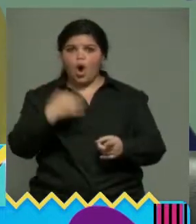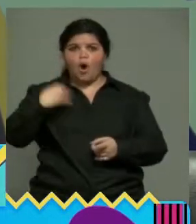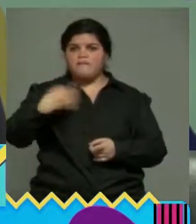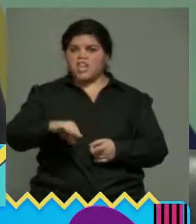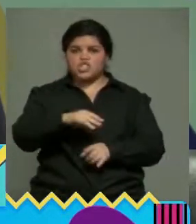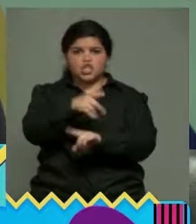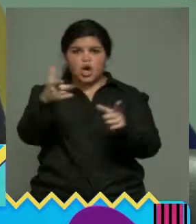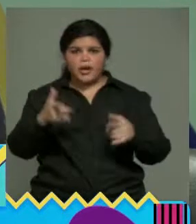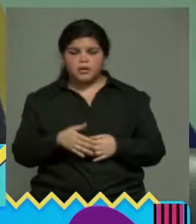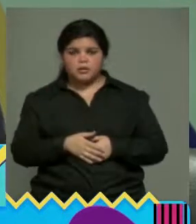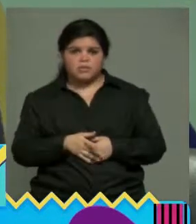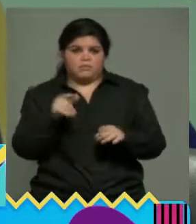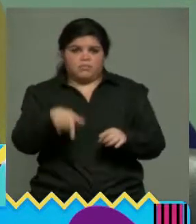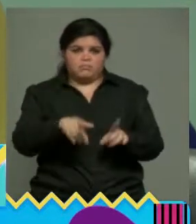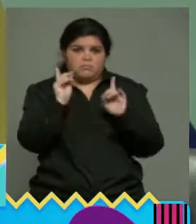derechos y obligaciones.